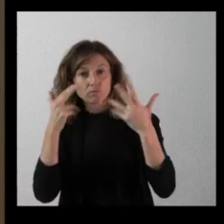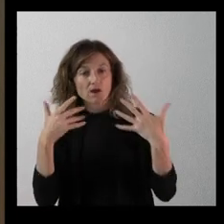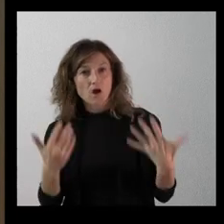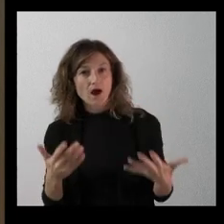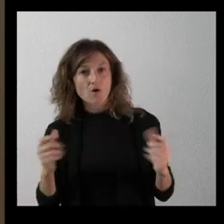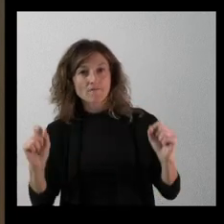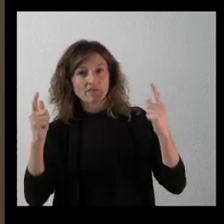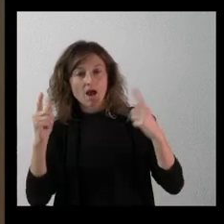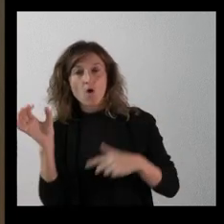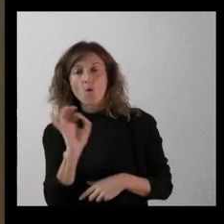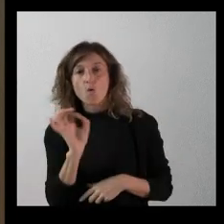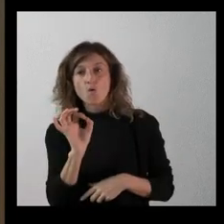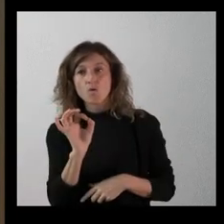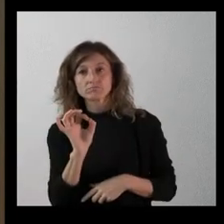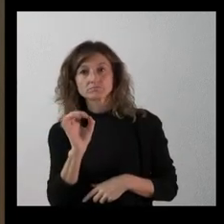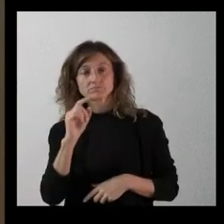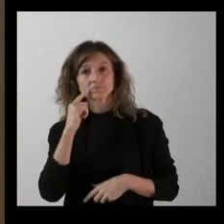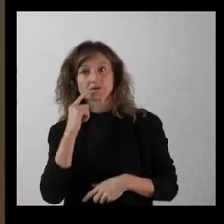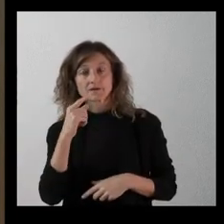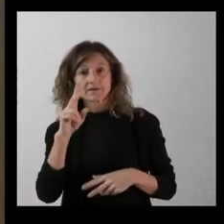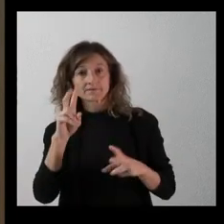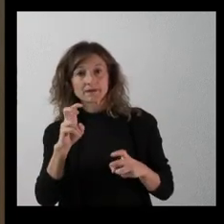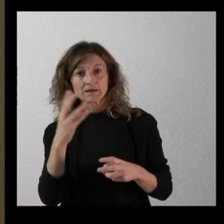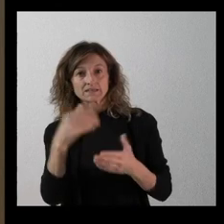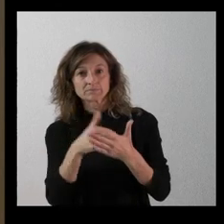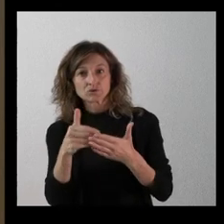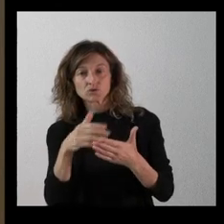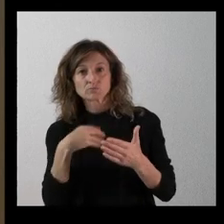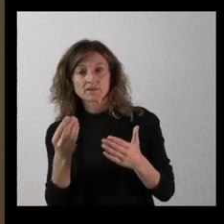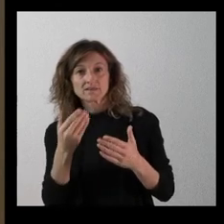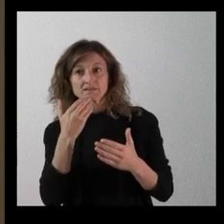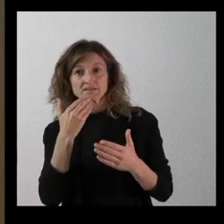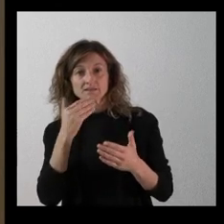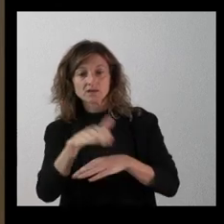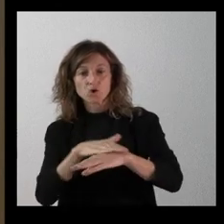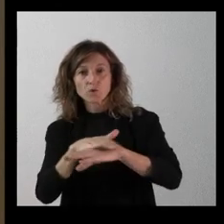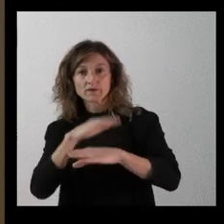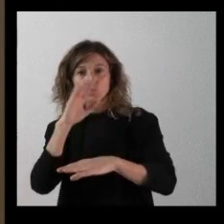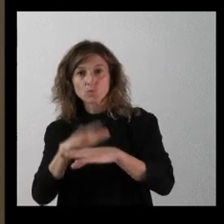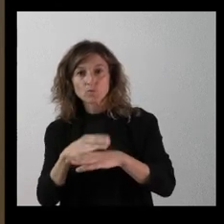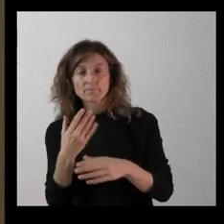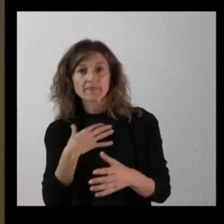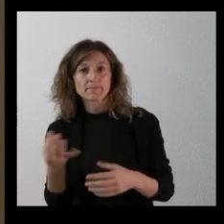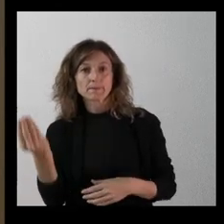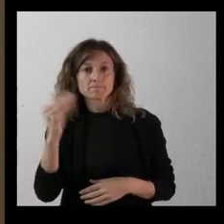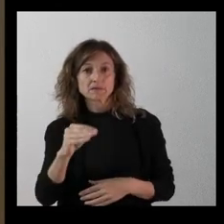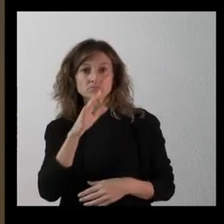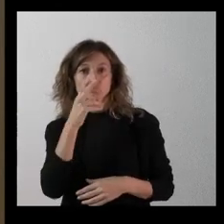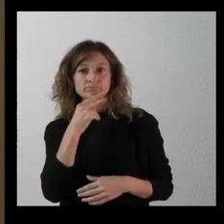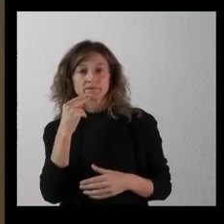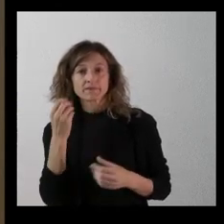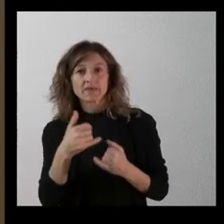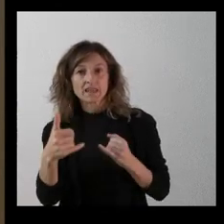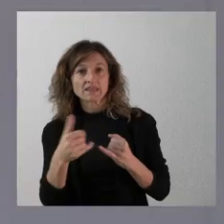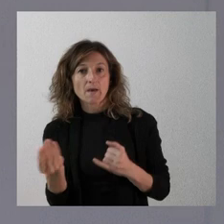vigentes o si va a tener que ampliarse ese crédito si finalmente el gobierno cumple con lo que ha prometido de ampliar esas